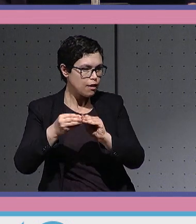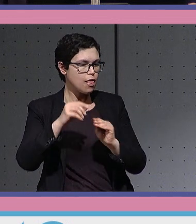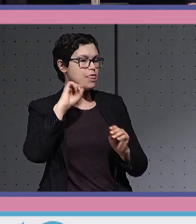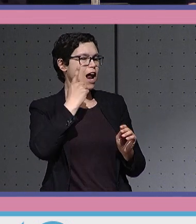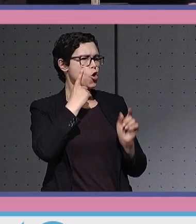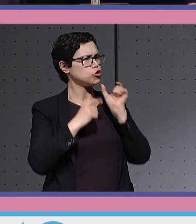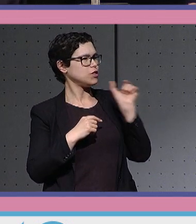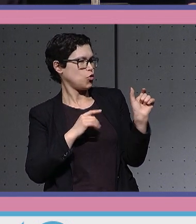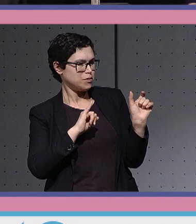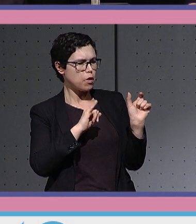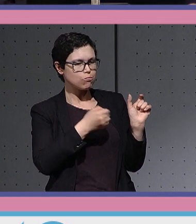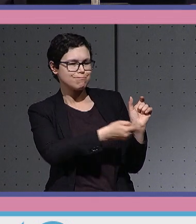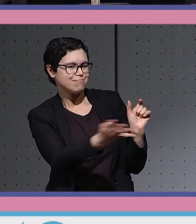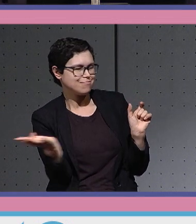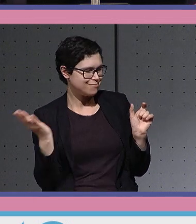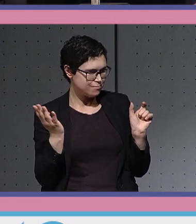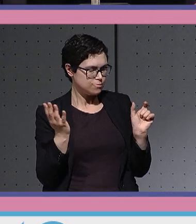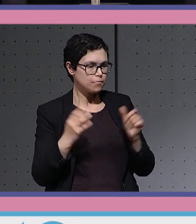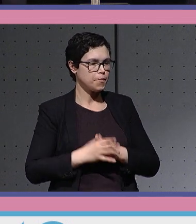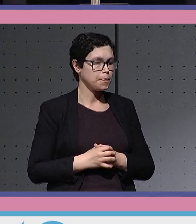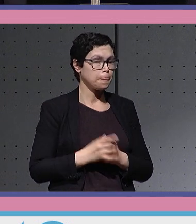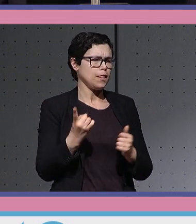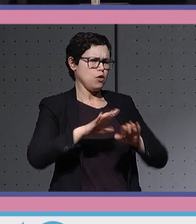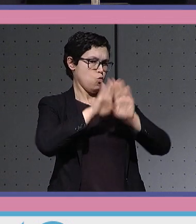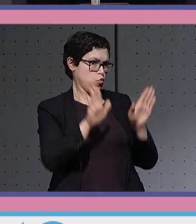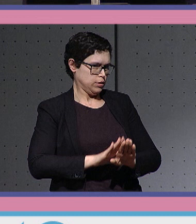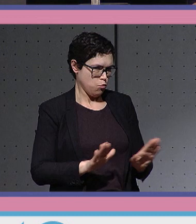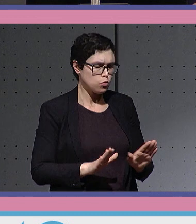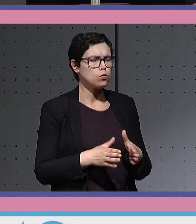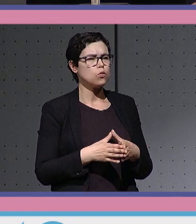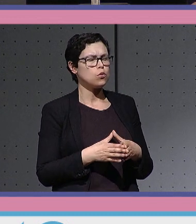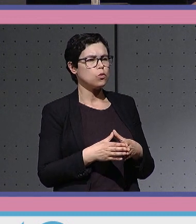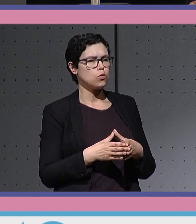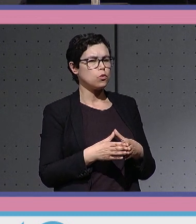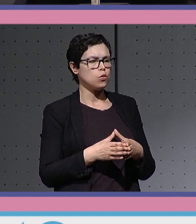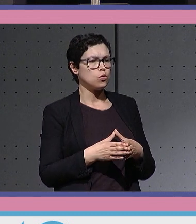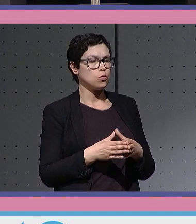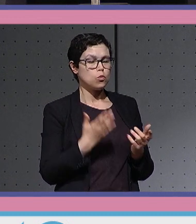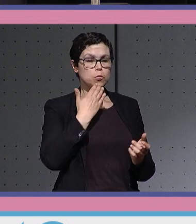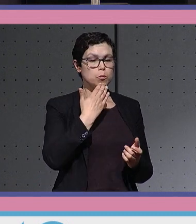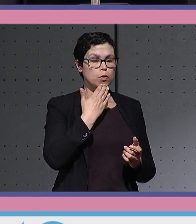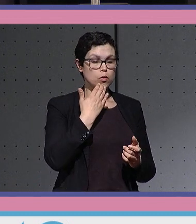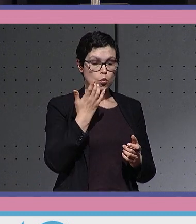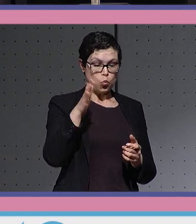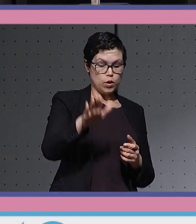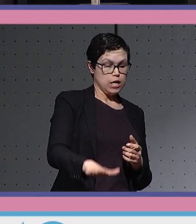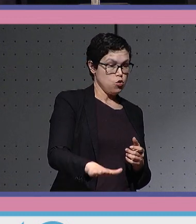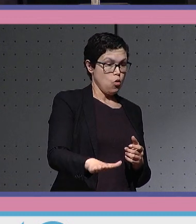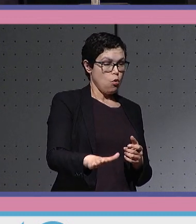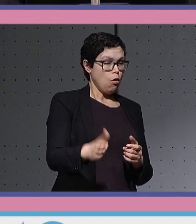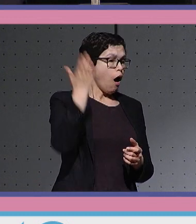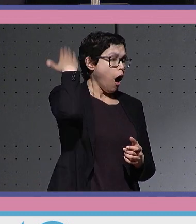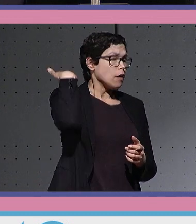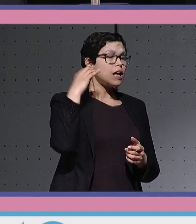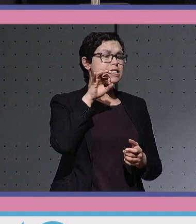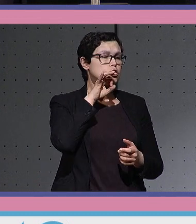determinado. Si vemos como ejemplo, ya termino, un niño que antes podíamos haber diagnosticado de un síndrome